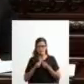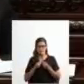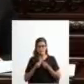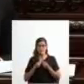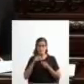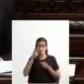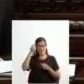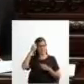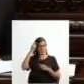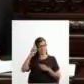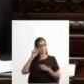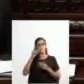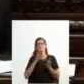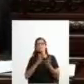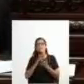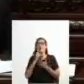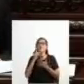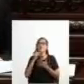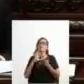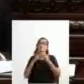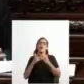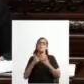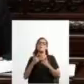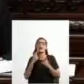desde su ideología lo ha visto siempre como un enemigo